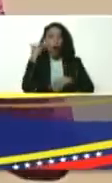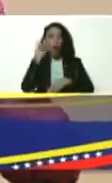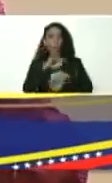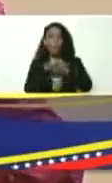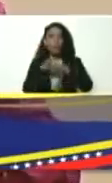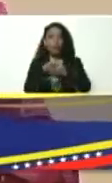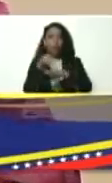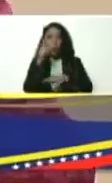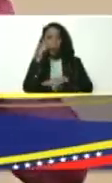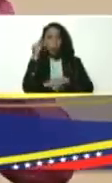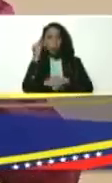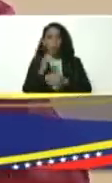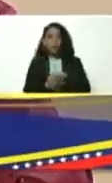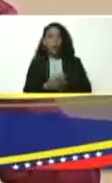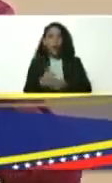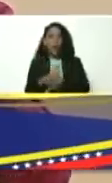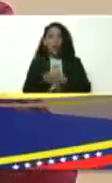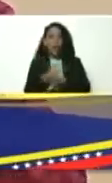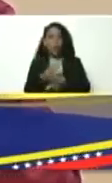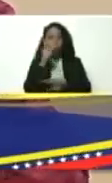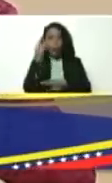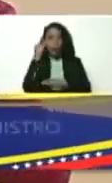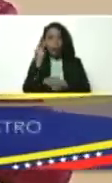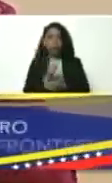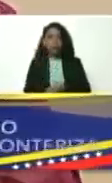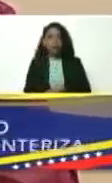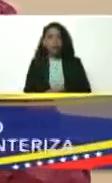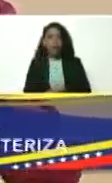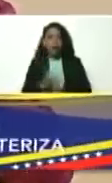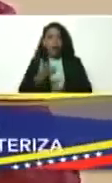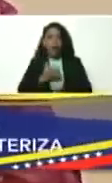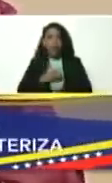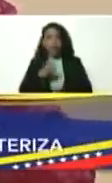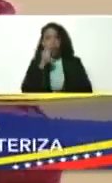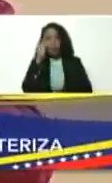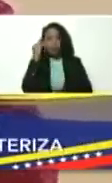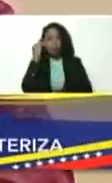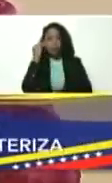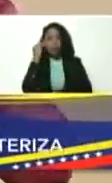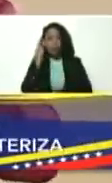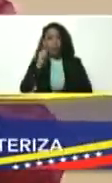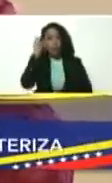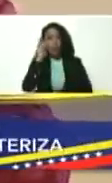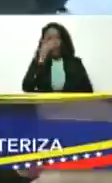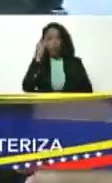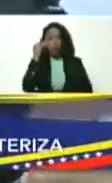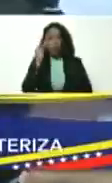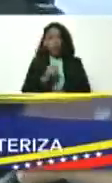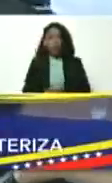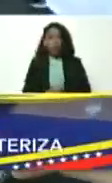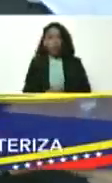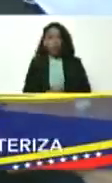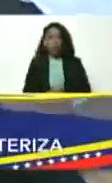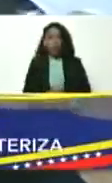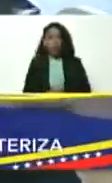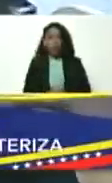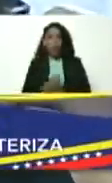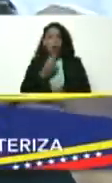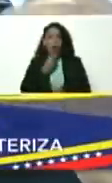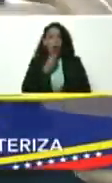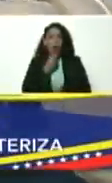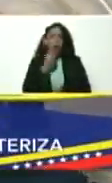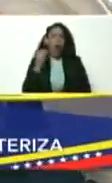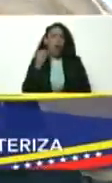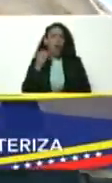ministras gobernadores gobernadoras alcaldes alcaldesas diputados diputadas jovencitos